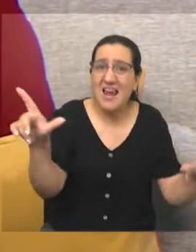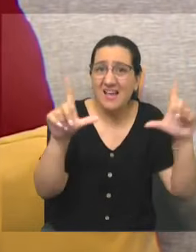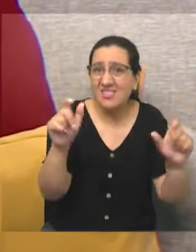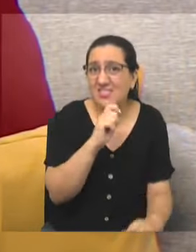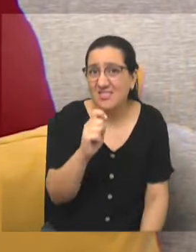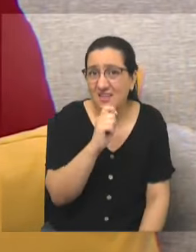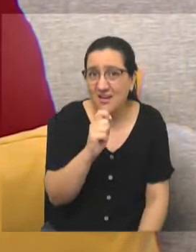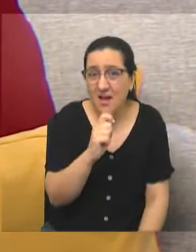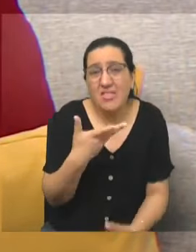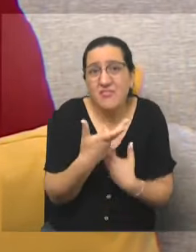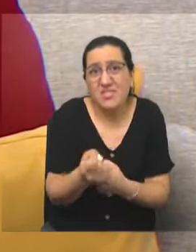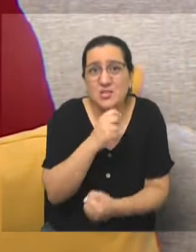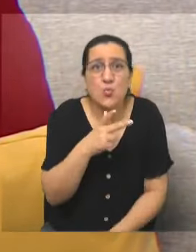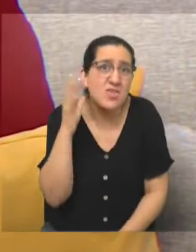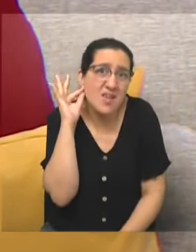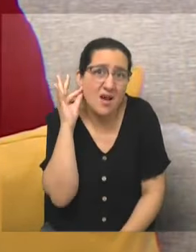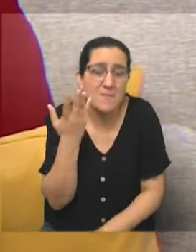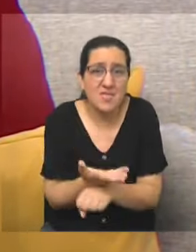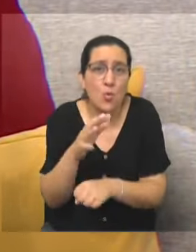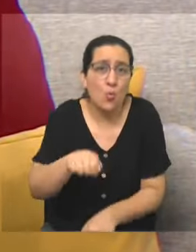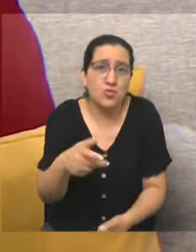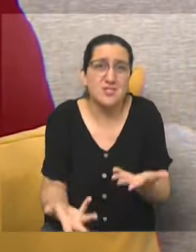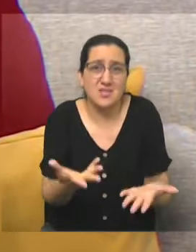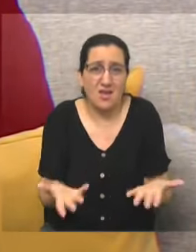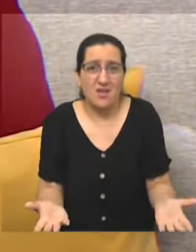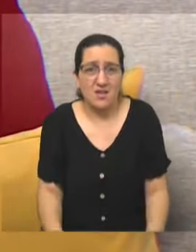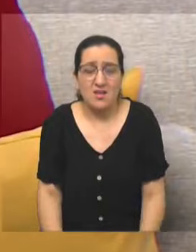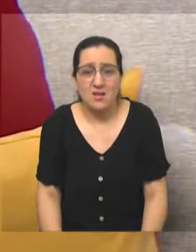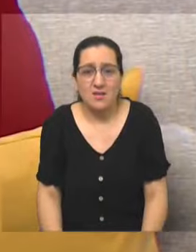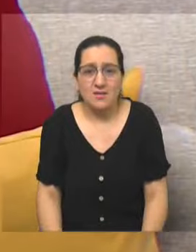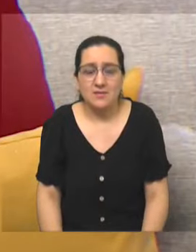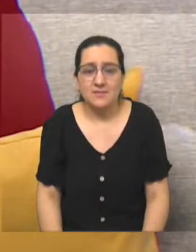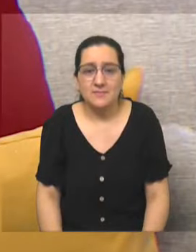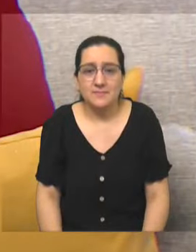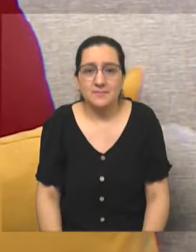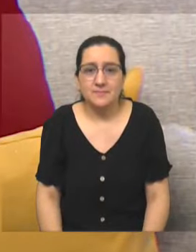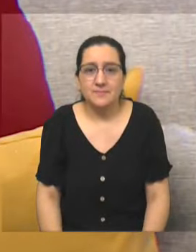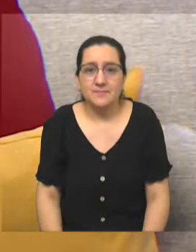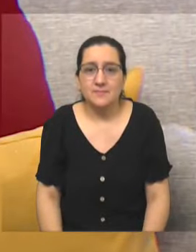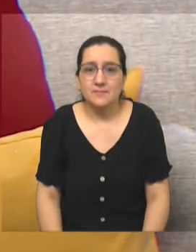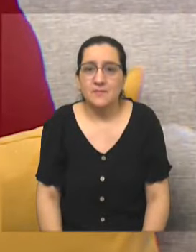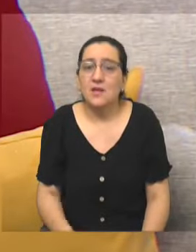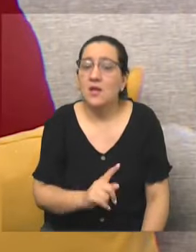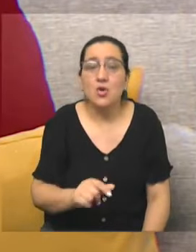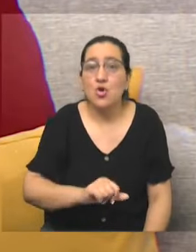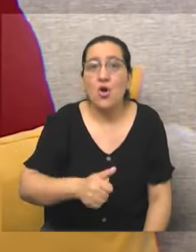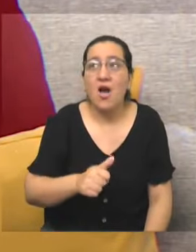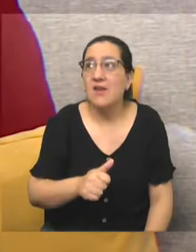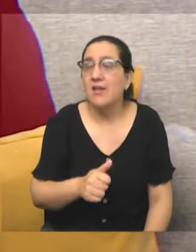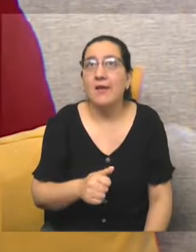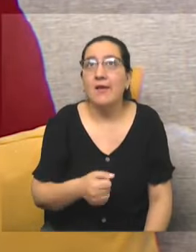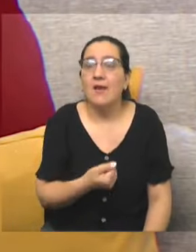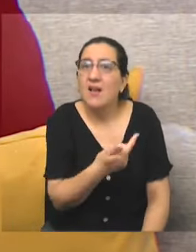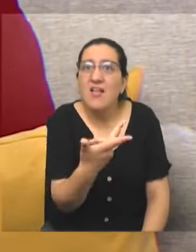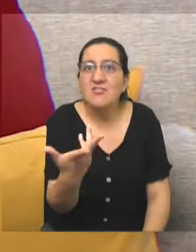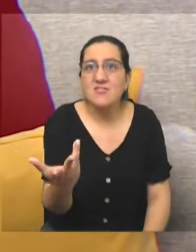hizo bien, es el único momento en que estamos todos pendientes de que eso sucedió. Que no nos gane el número, que no nos gane